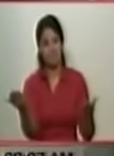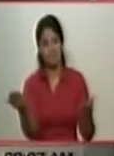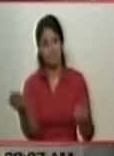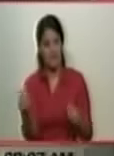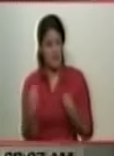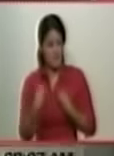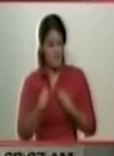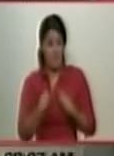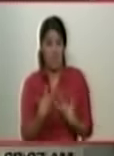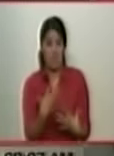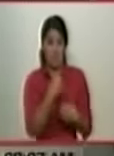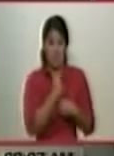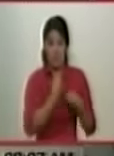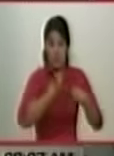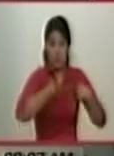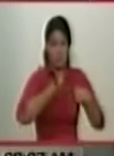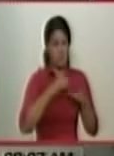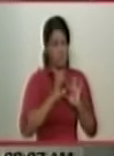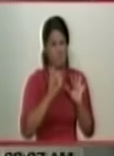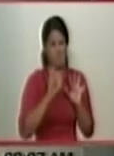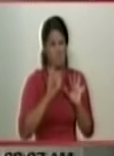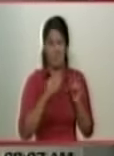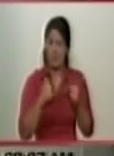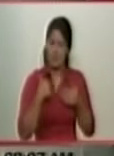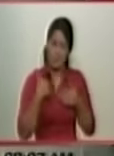Una vida que cada día me pertenece menos.